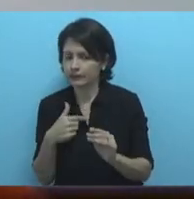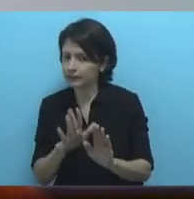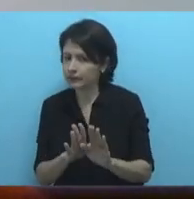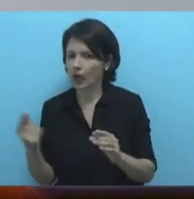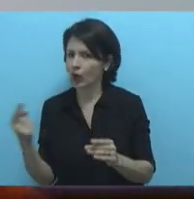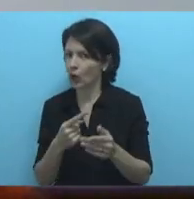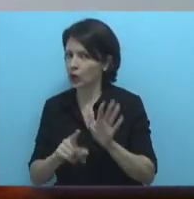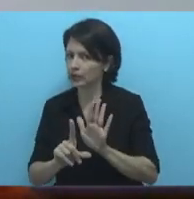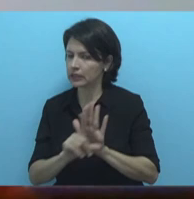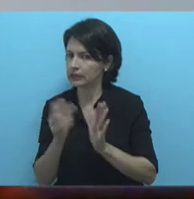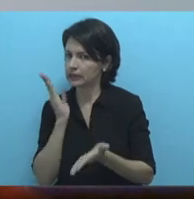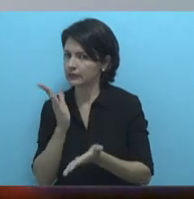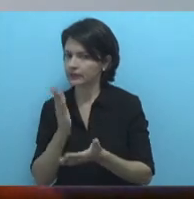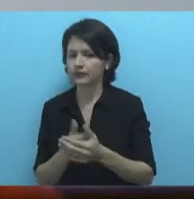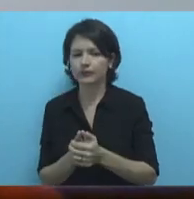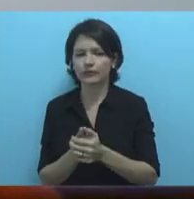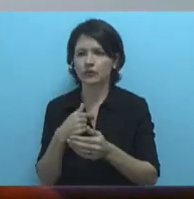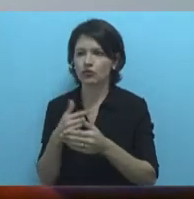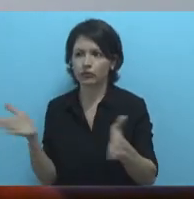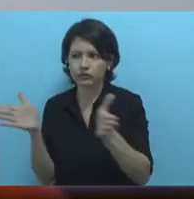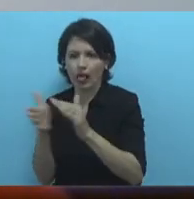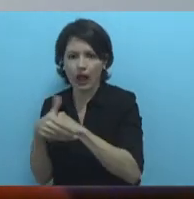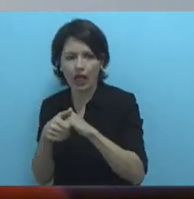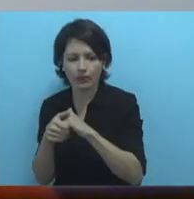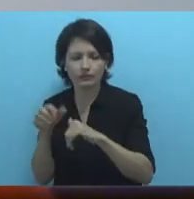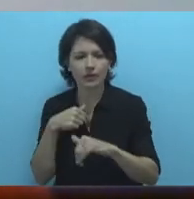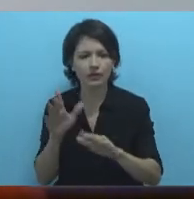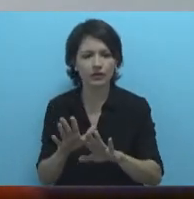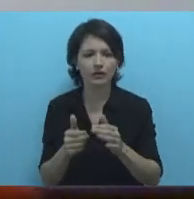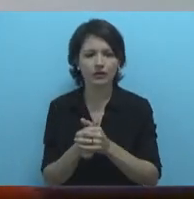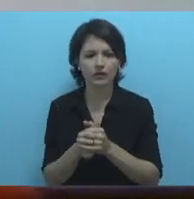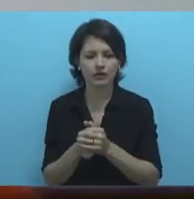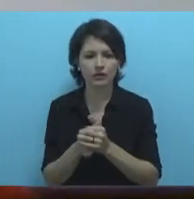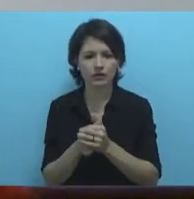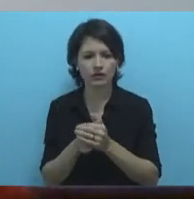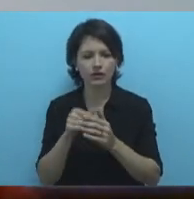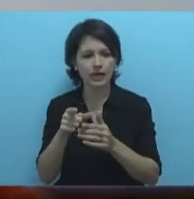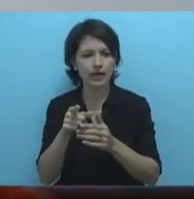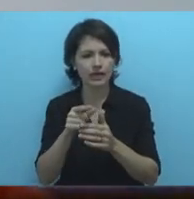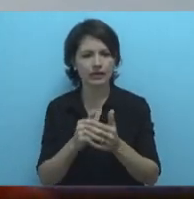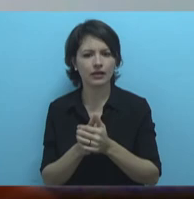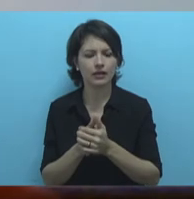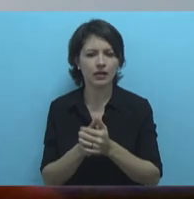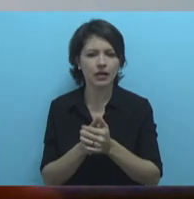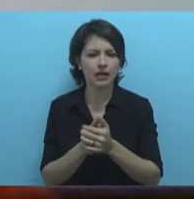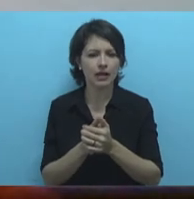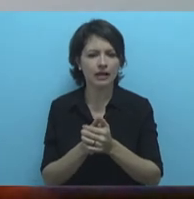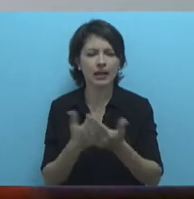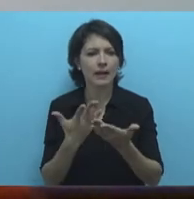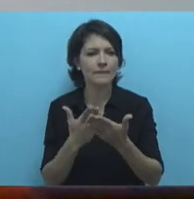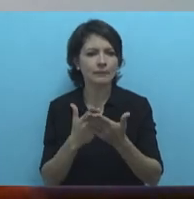una de las restricciones santiago equivocadamente no se detiene ante el requerimiento de la policía